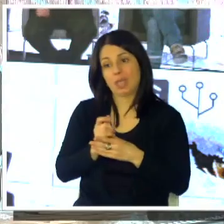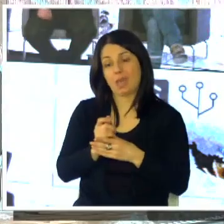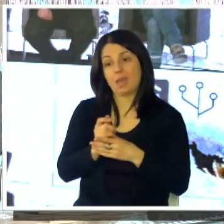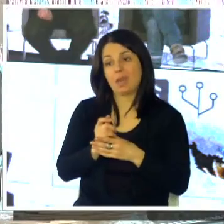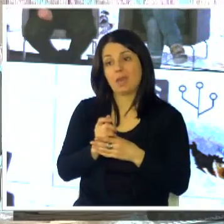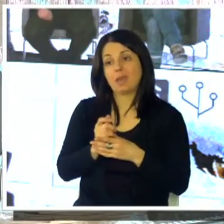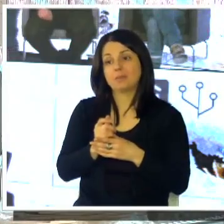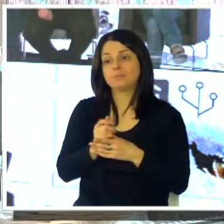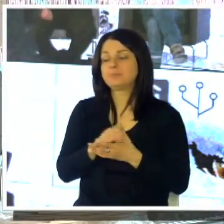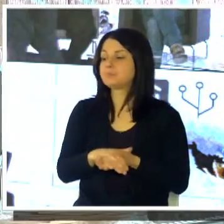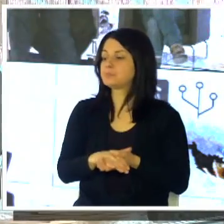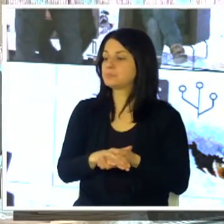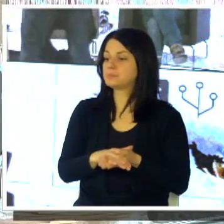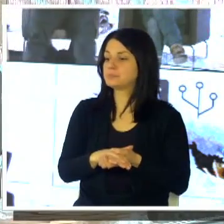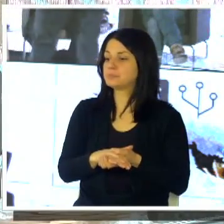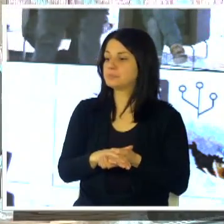ejemplo Docker.